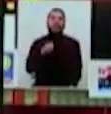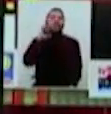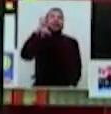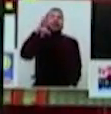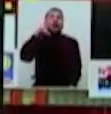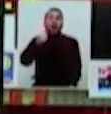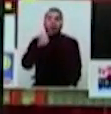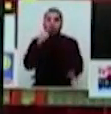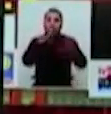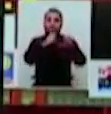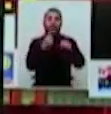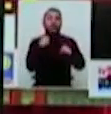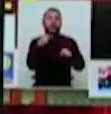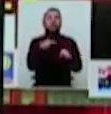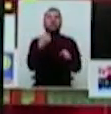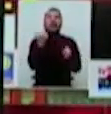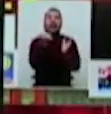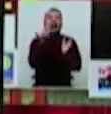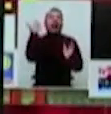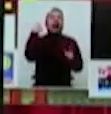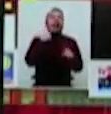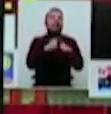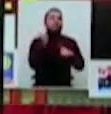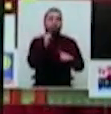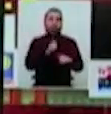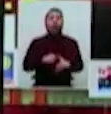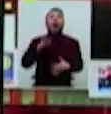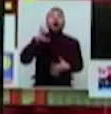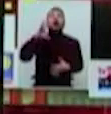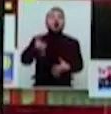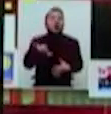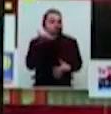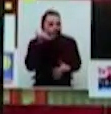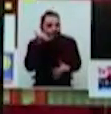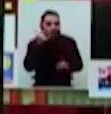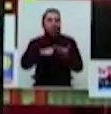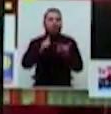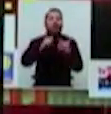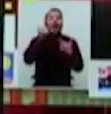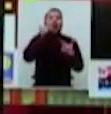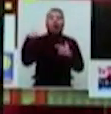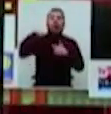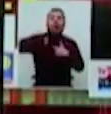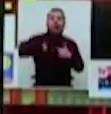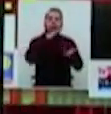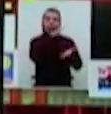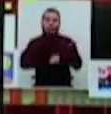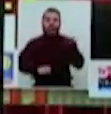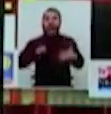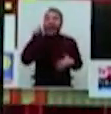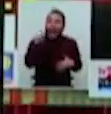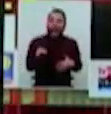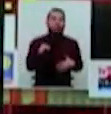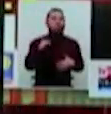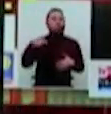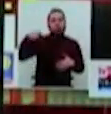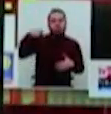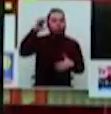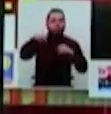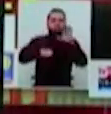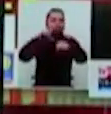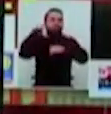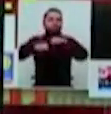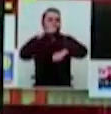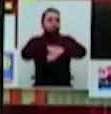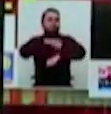pertinente. ¿Por qué es pertinente la pregunta? Porque quiero saber a quién estoy eligiendo. ¿Qué pasa si yo elijo a una persona que